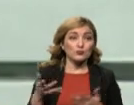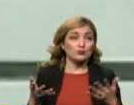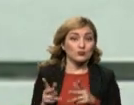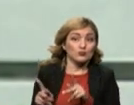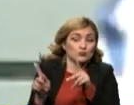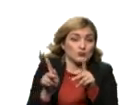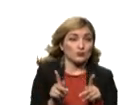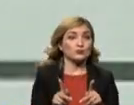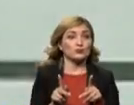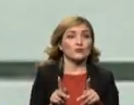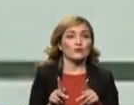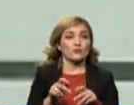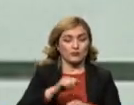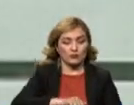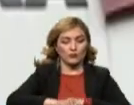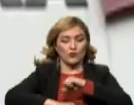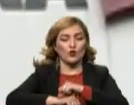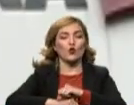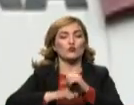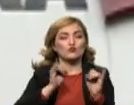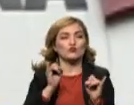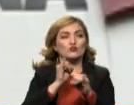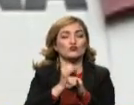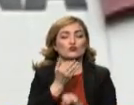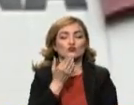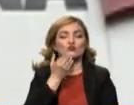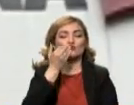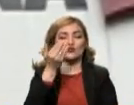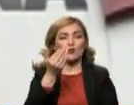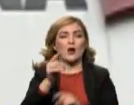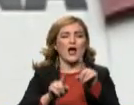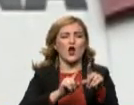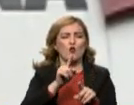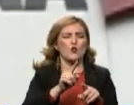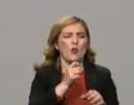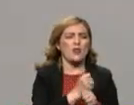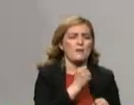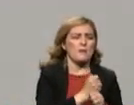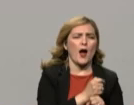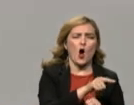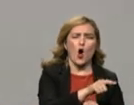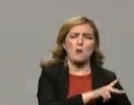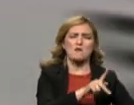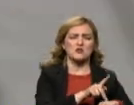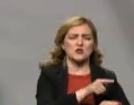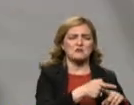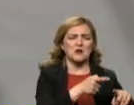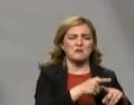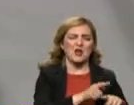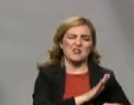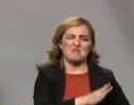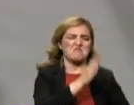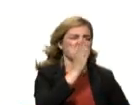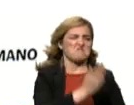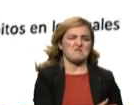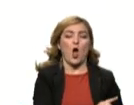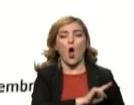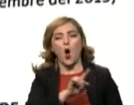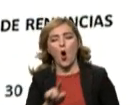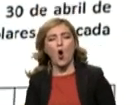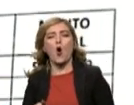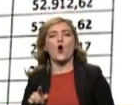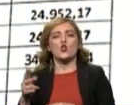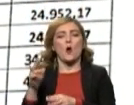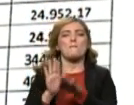plan es la reestructura institucional a través de la supresión de partidas y terminación de nombramientos provisionales.